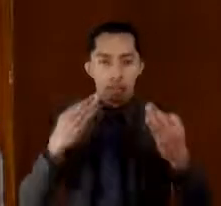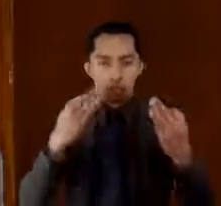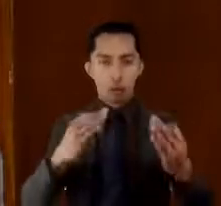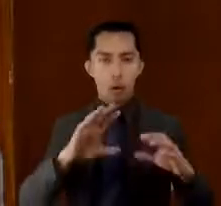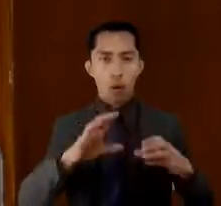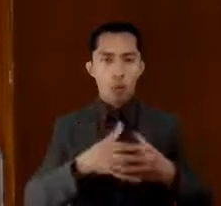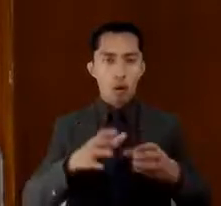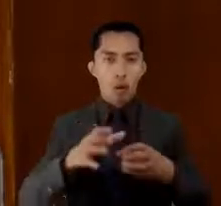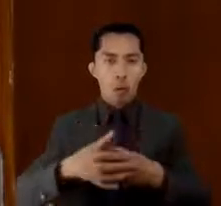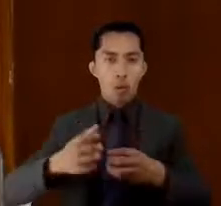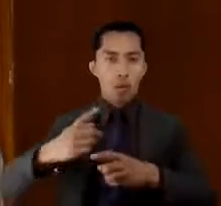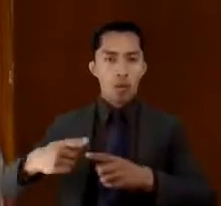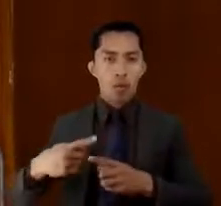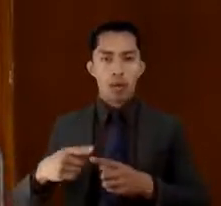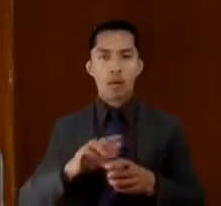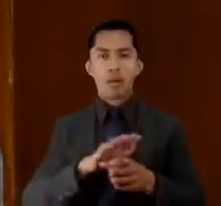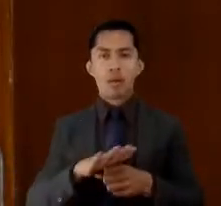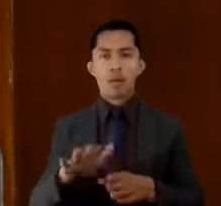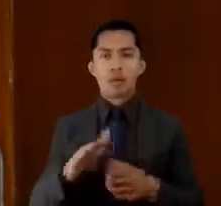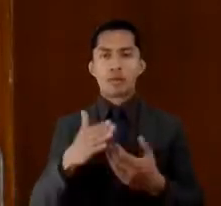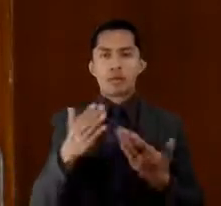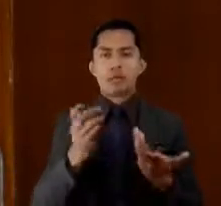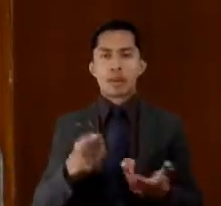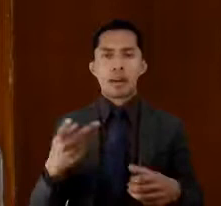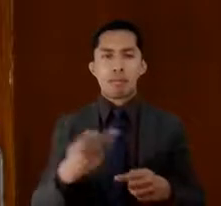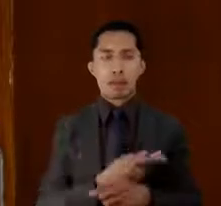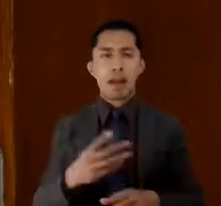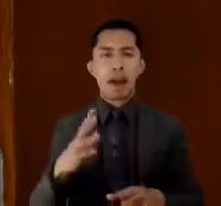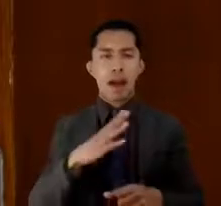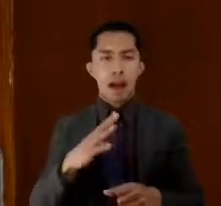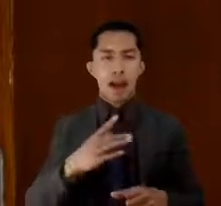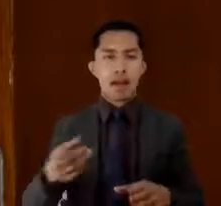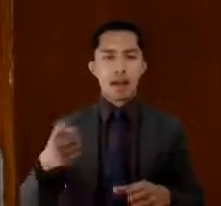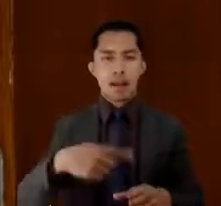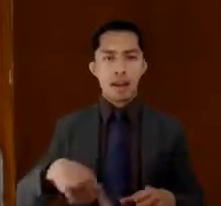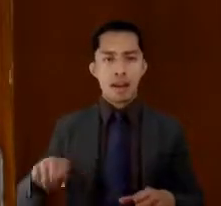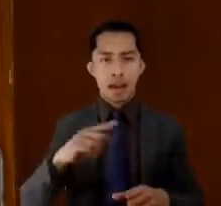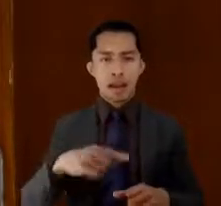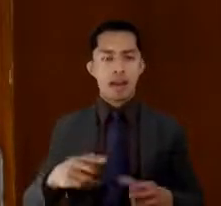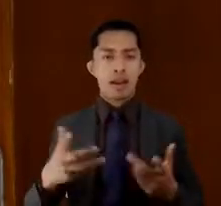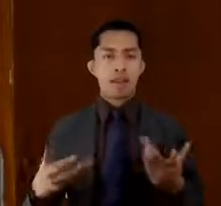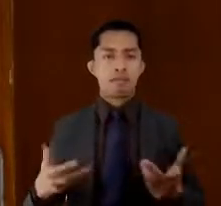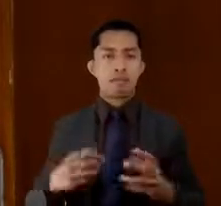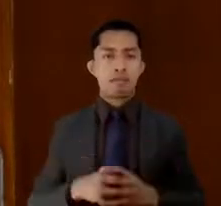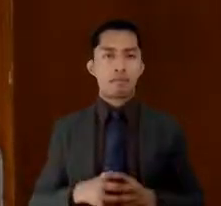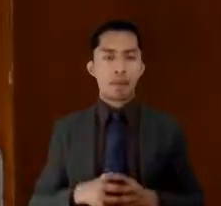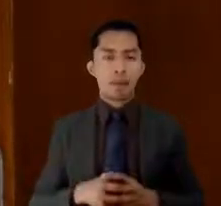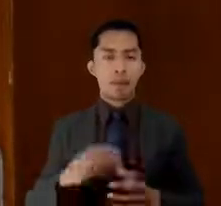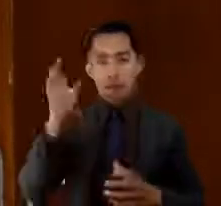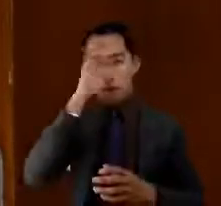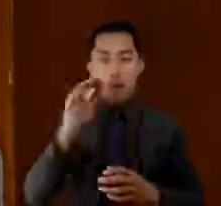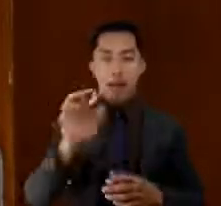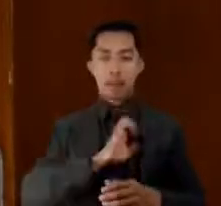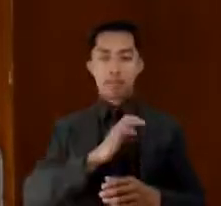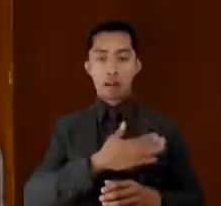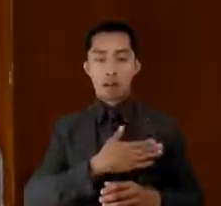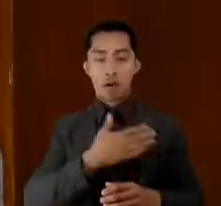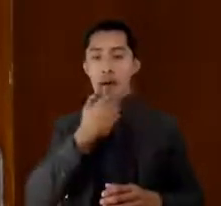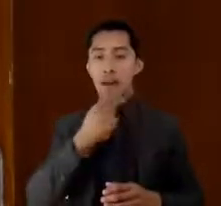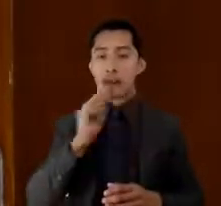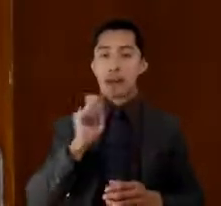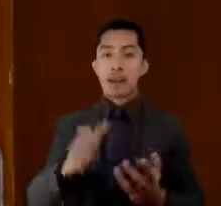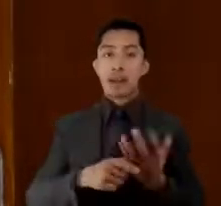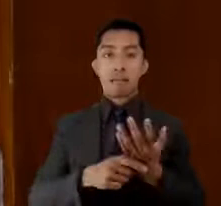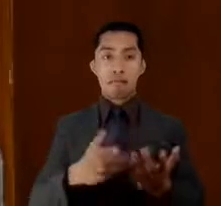comunidades en referencia a los tiros clandestinos. Y diría el gran filósofo español Ortega y Gasset: yo soy